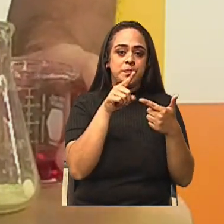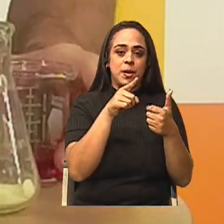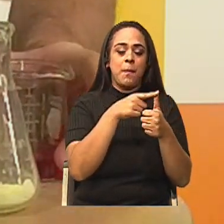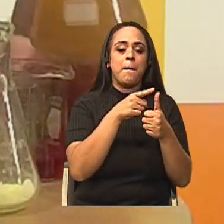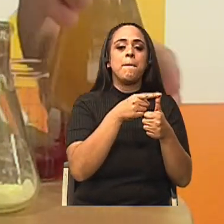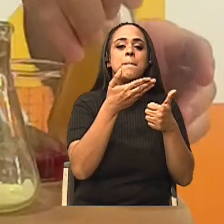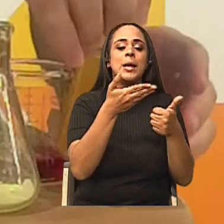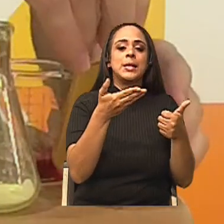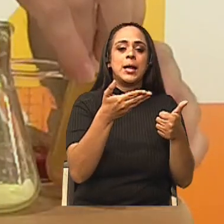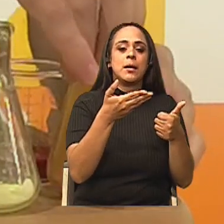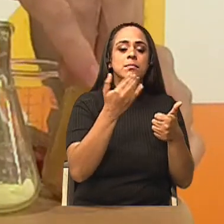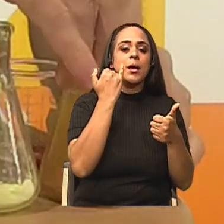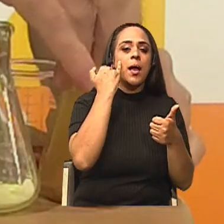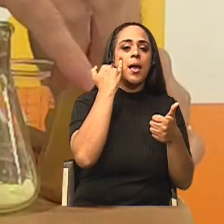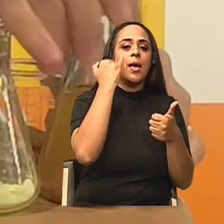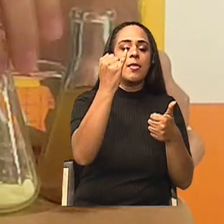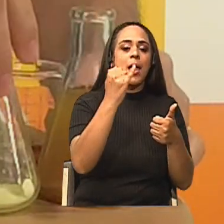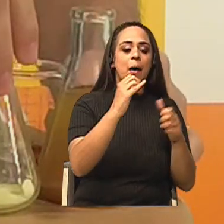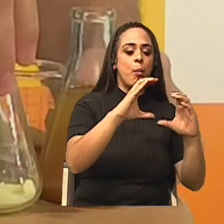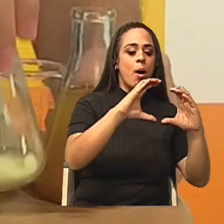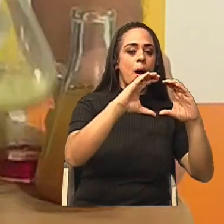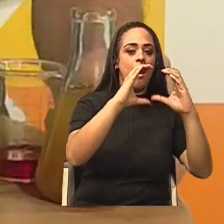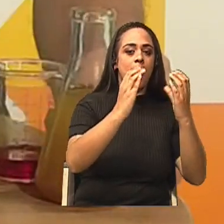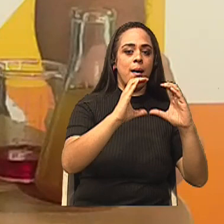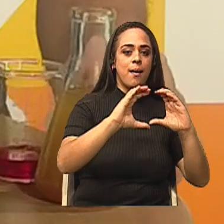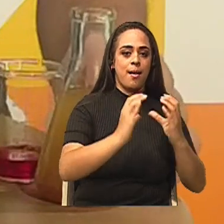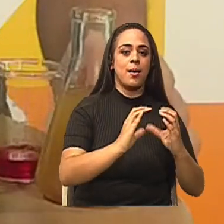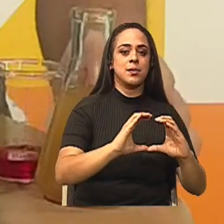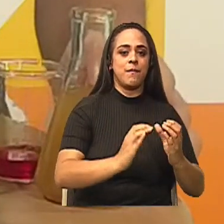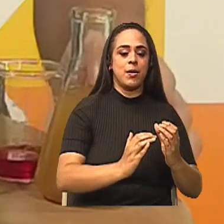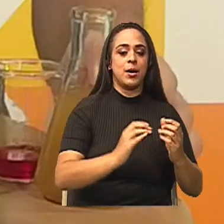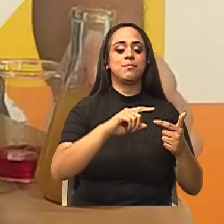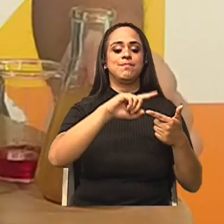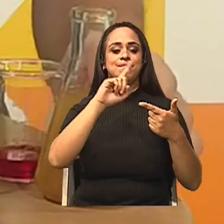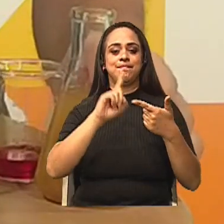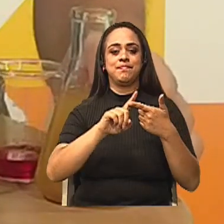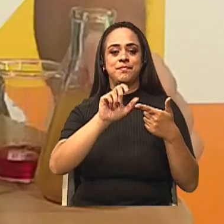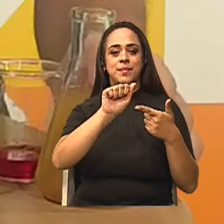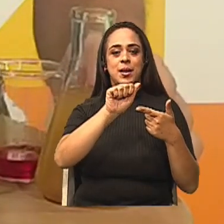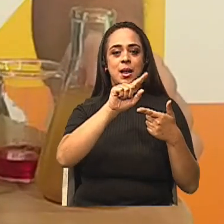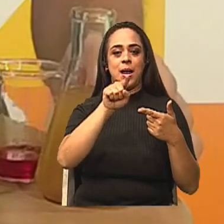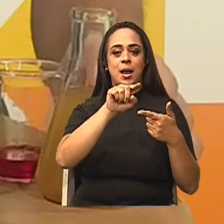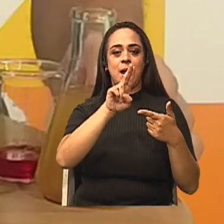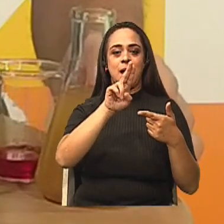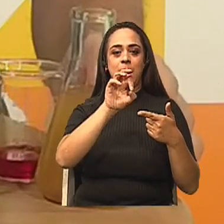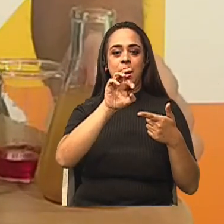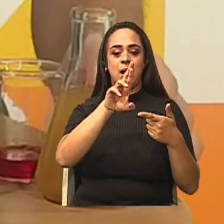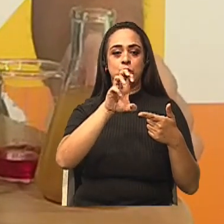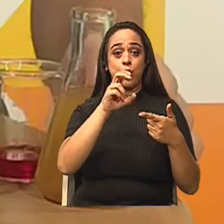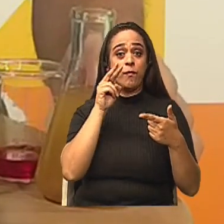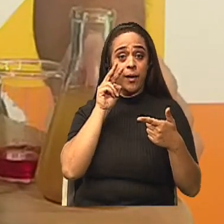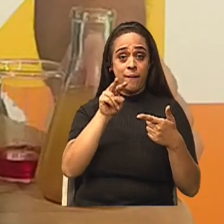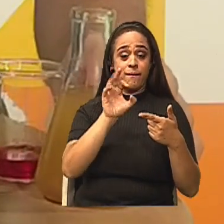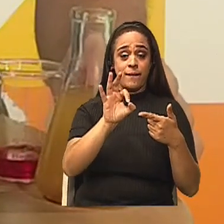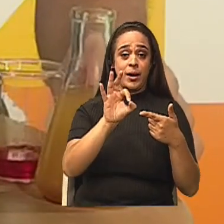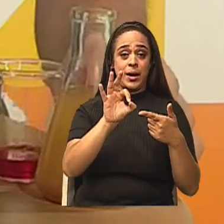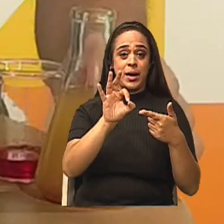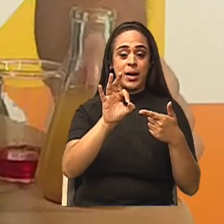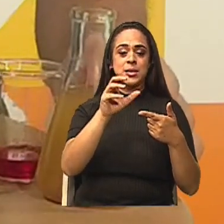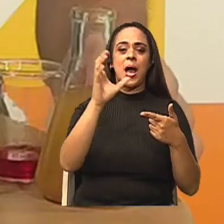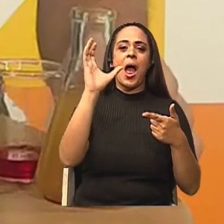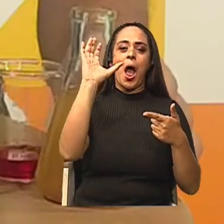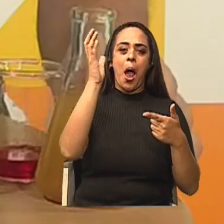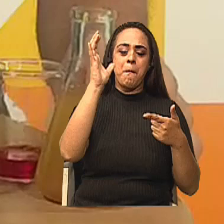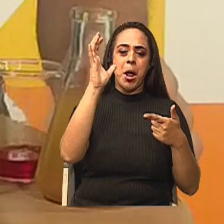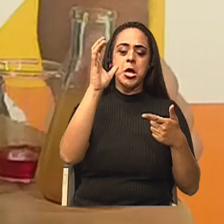material. La idea es que los vamos a clasificar. Este otro es azufre. No sé si lo logran ver bien ahí a la cámara. Es amarillo,